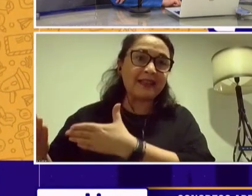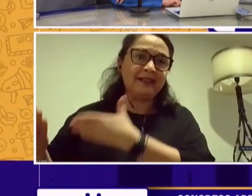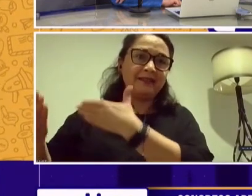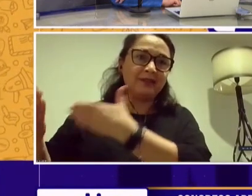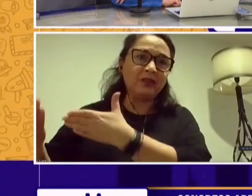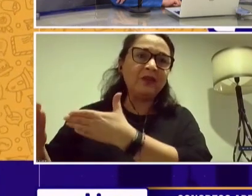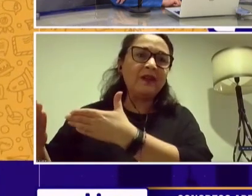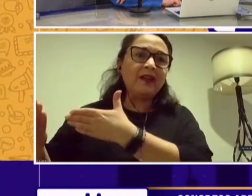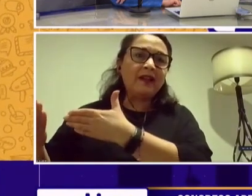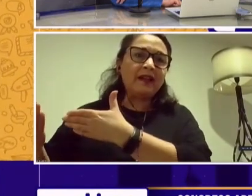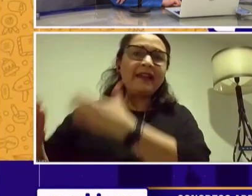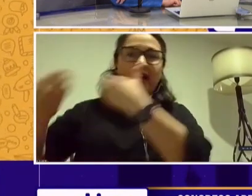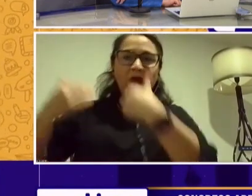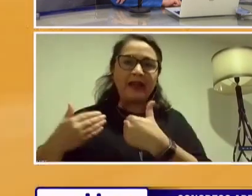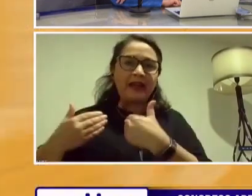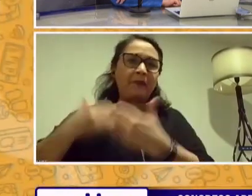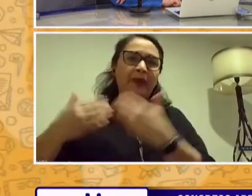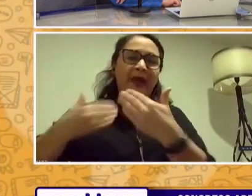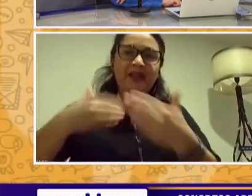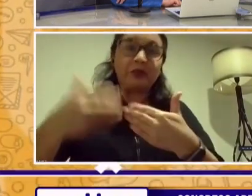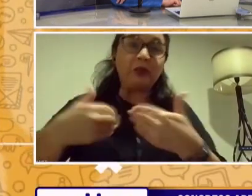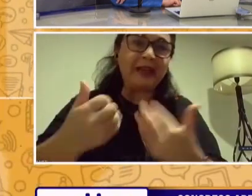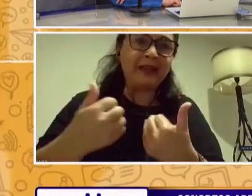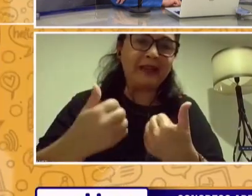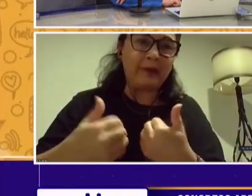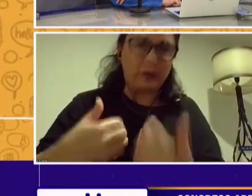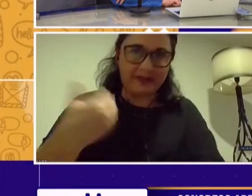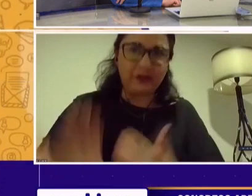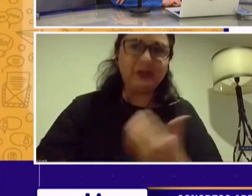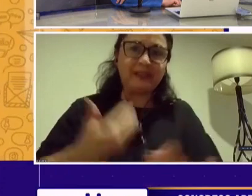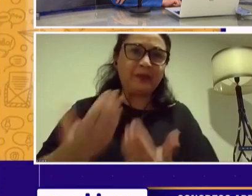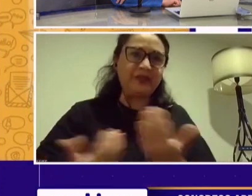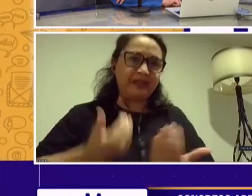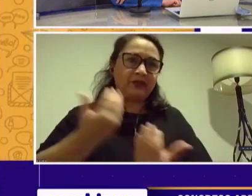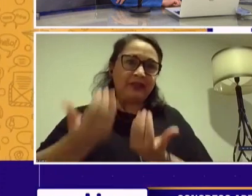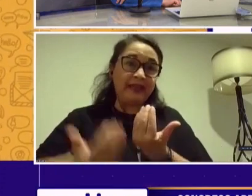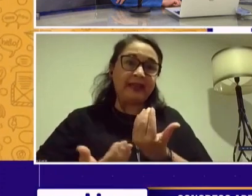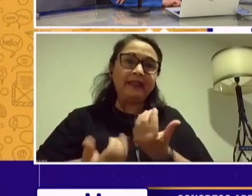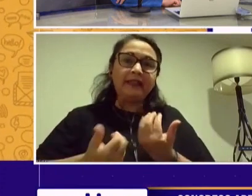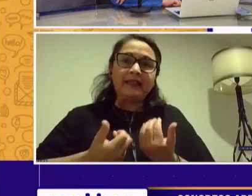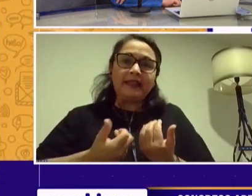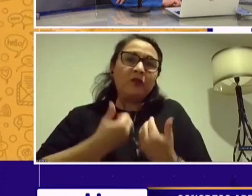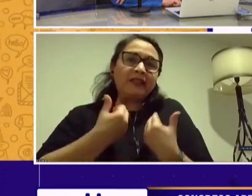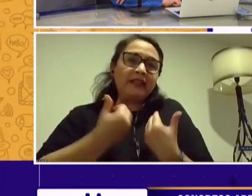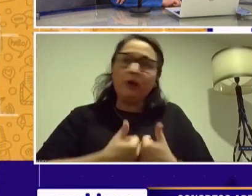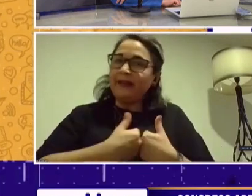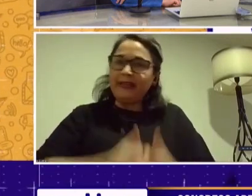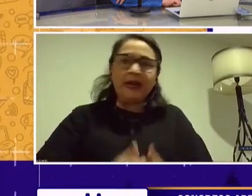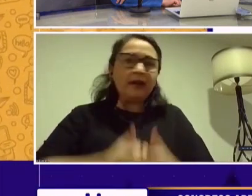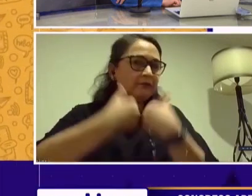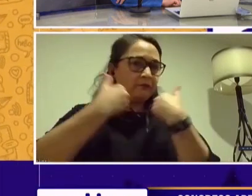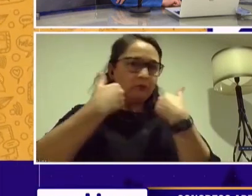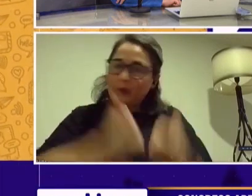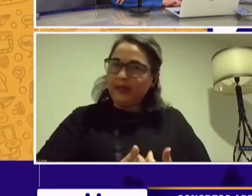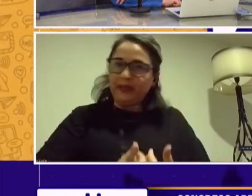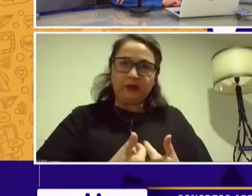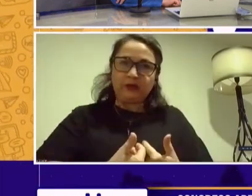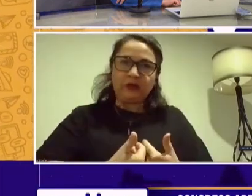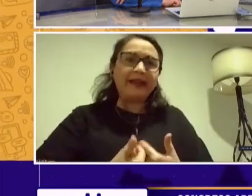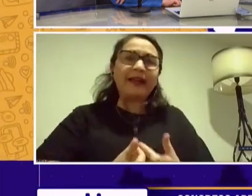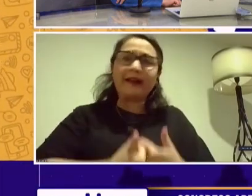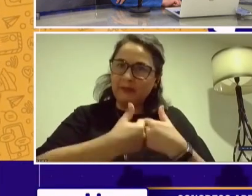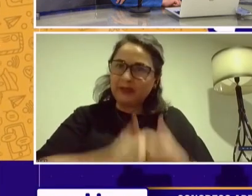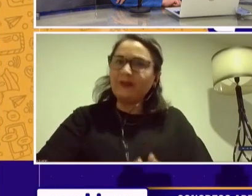Emergencia, ¿no? Y ahora apresuran la aprobación de este proyecto de ley que, como te digo, venía muy